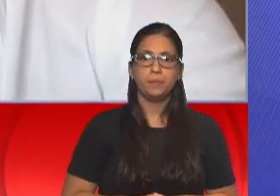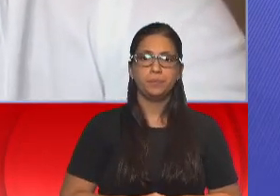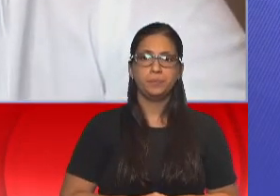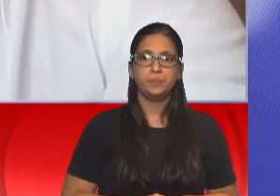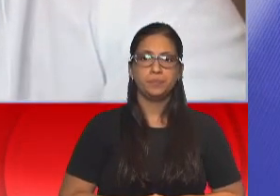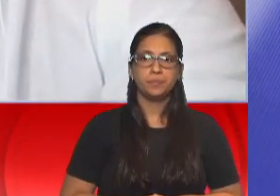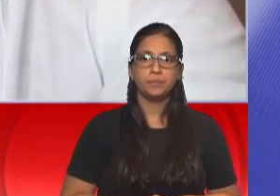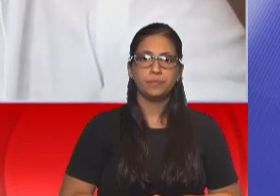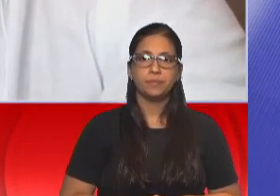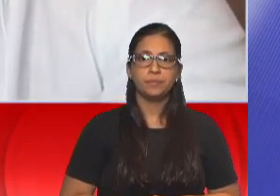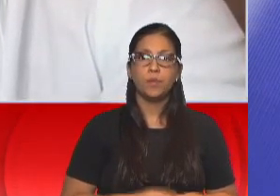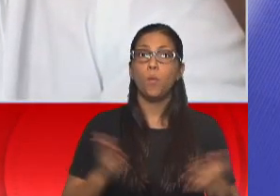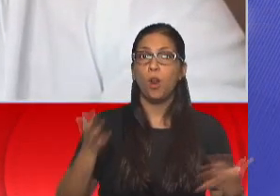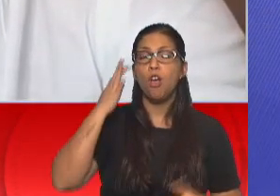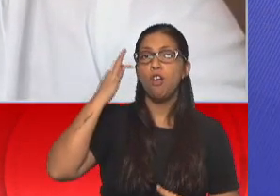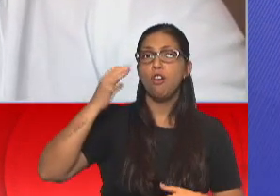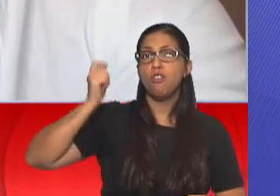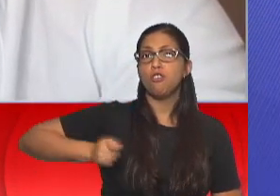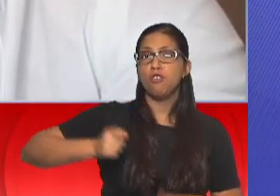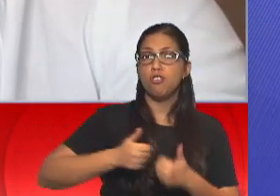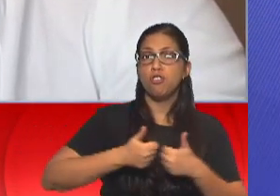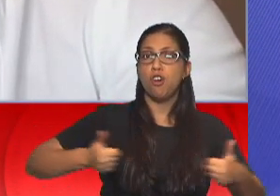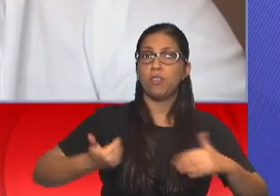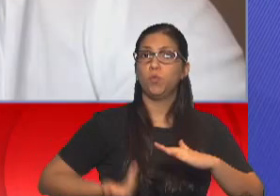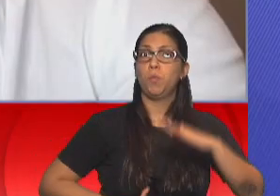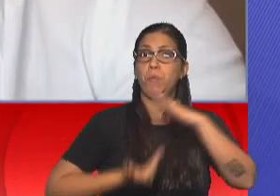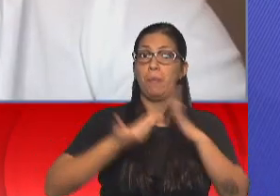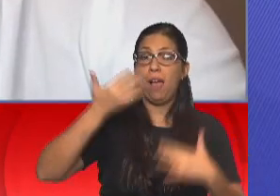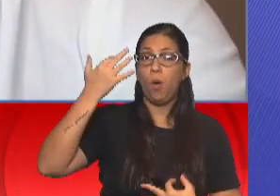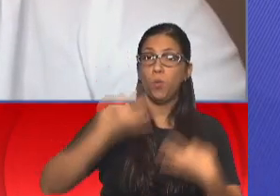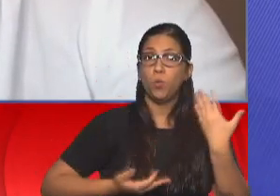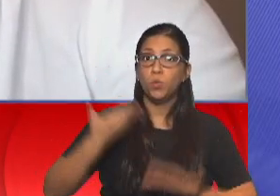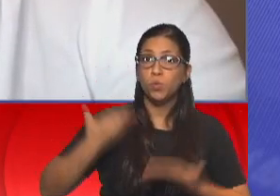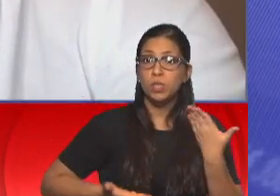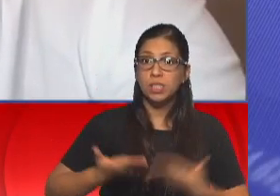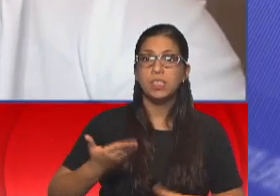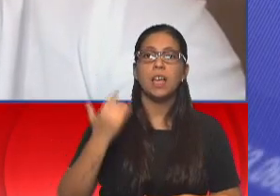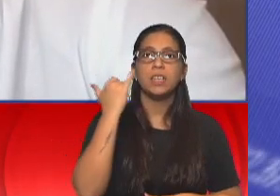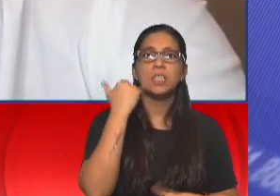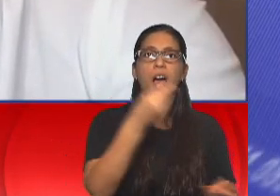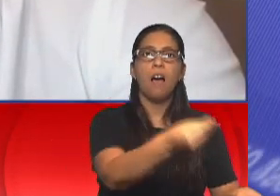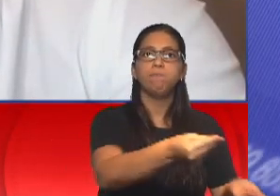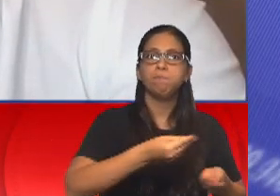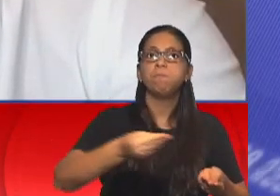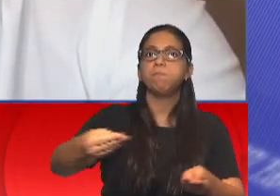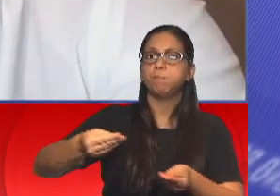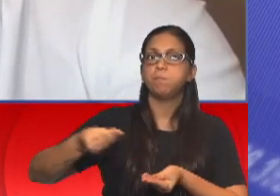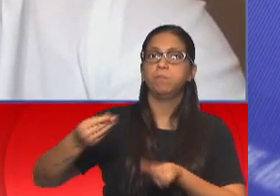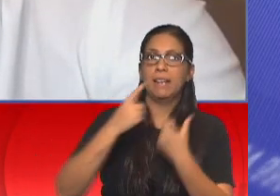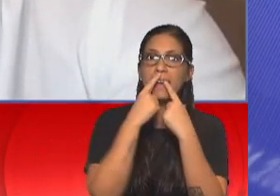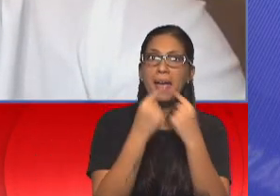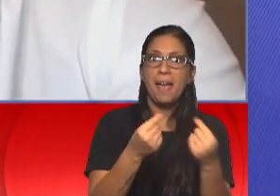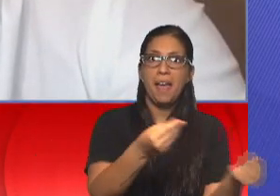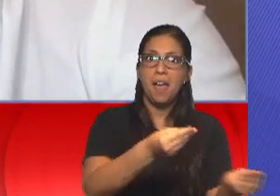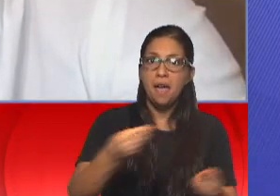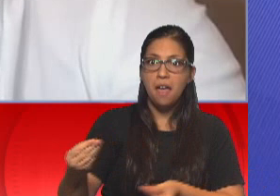Sí, a ver, la Corte Suprema de Justicia ahora, habiendo recibido este recurso de queja,